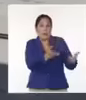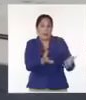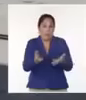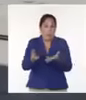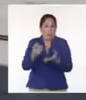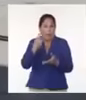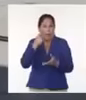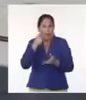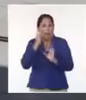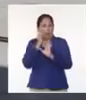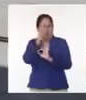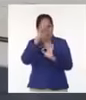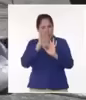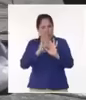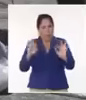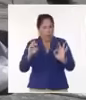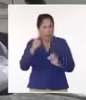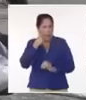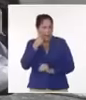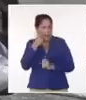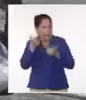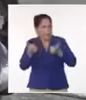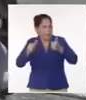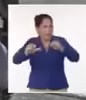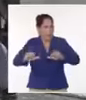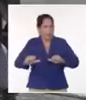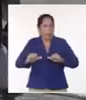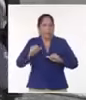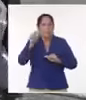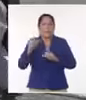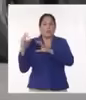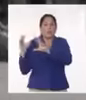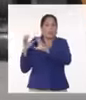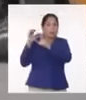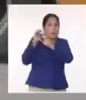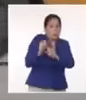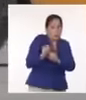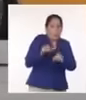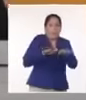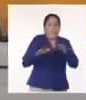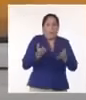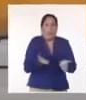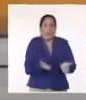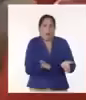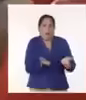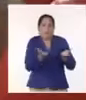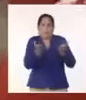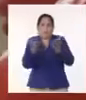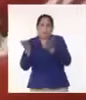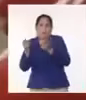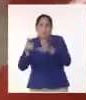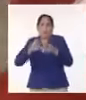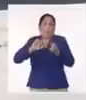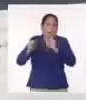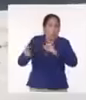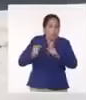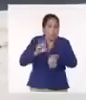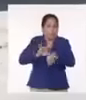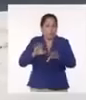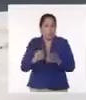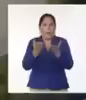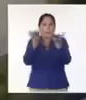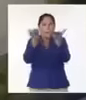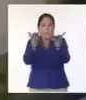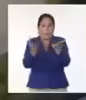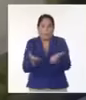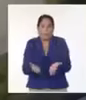fitosanitarias que evalúan el estado de la carga, los estibadores que preparan las eslingas, los tarjadores ejerciendo control, el pesador certificando